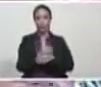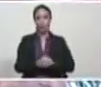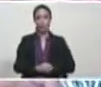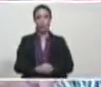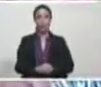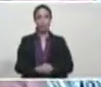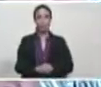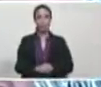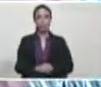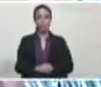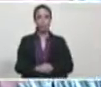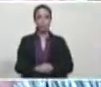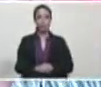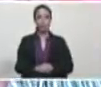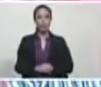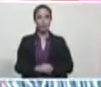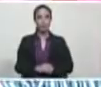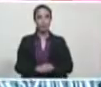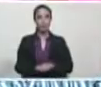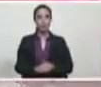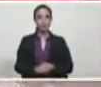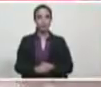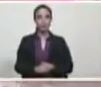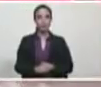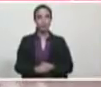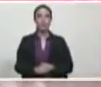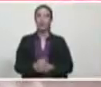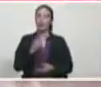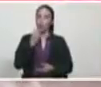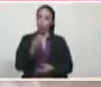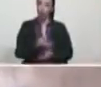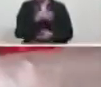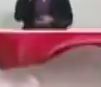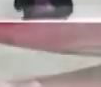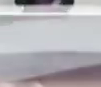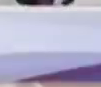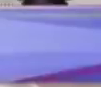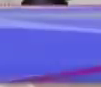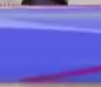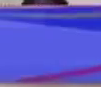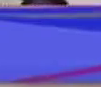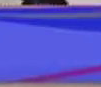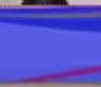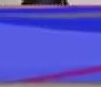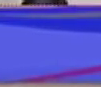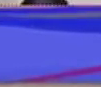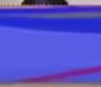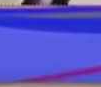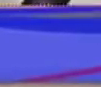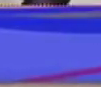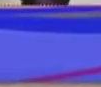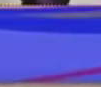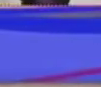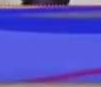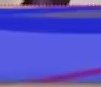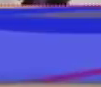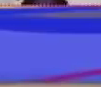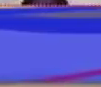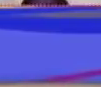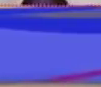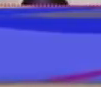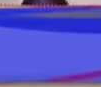¡Leales siempre! Bueno, muy buenas tardes, mi comandante. Bienvenido a la Aragua Potencia, la Aragua cuna